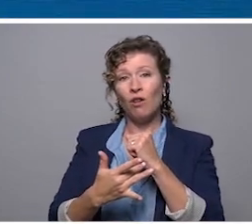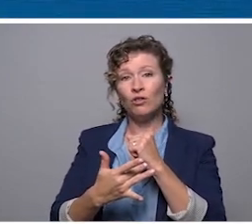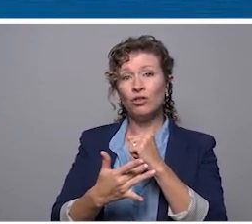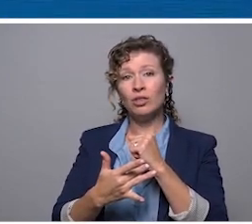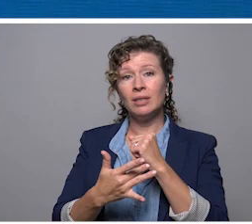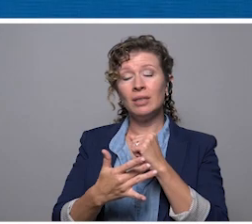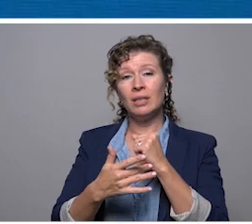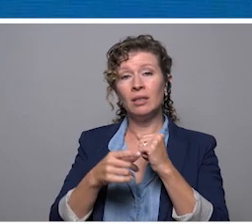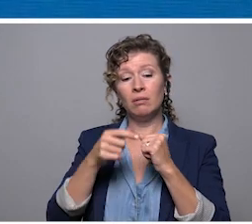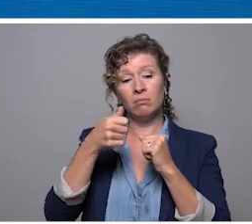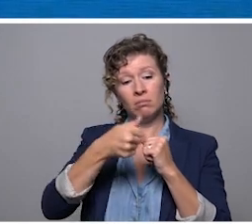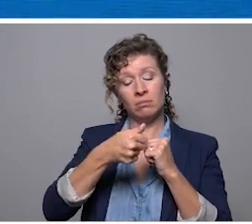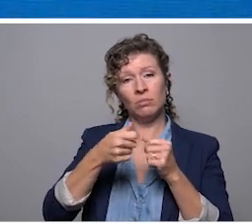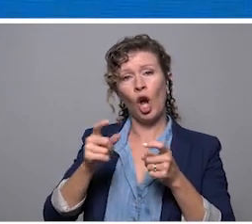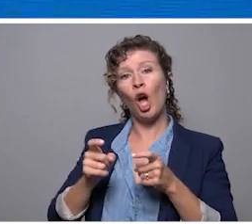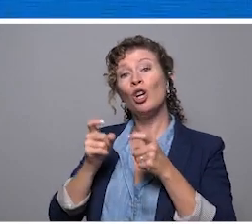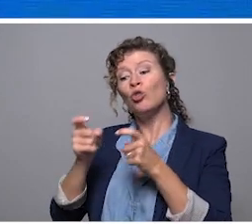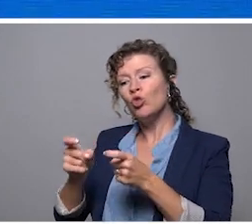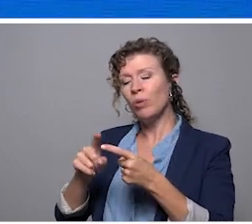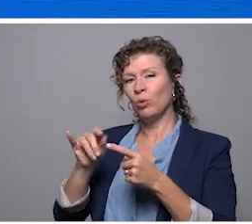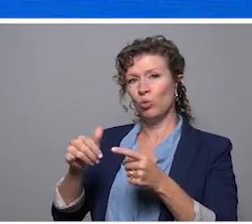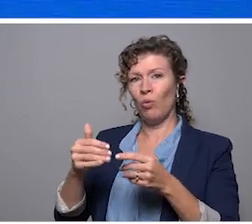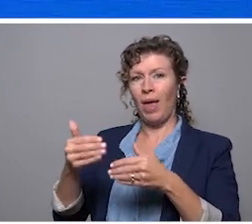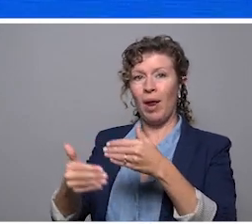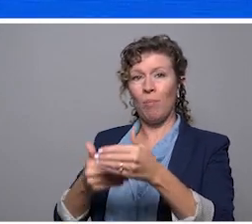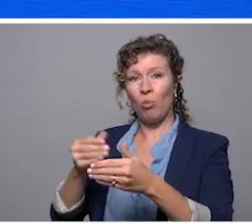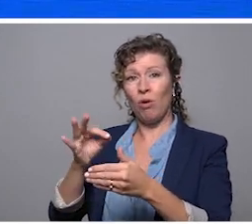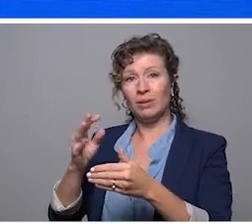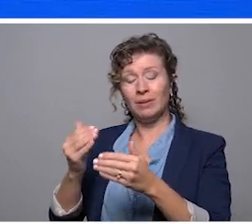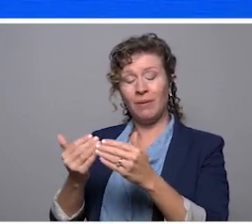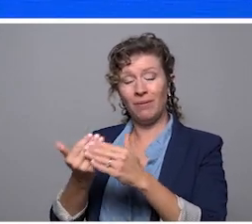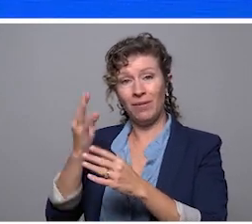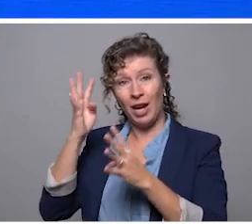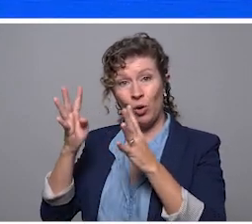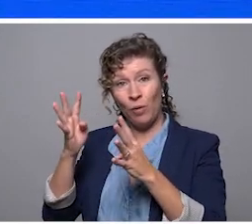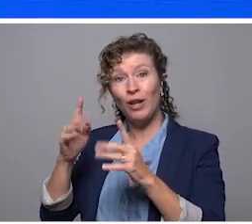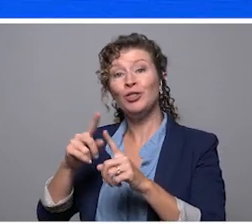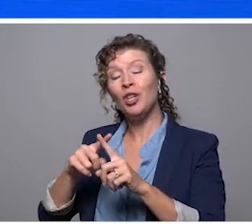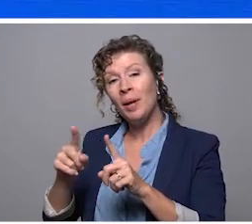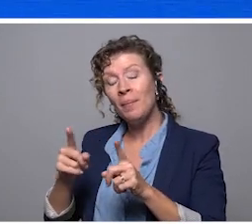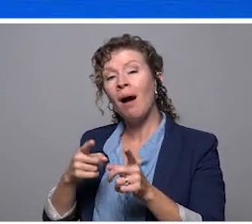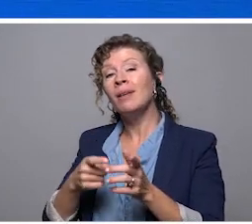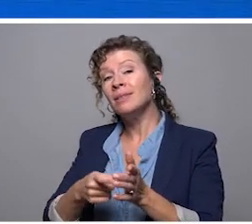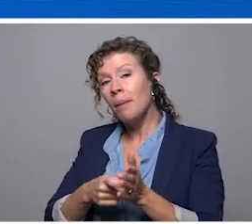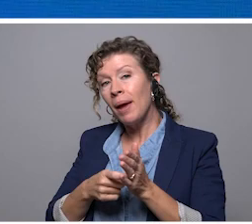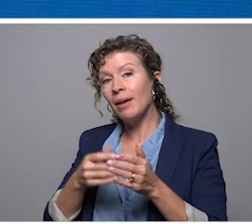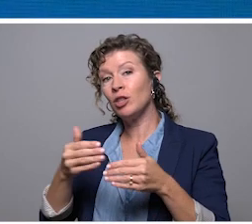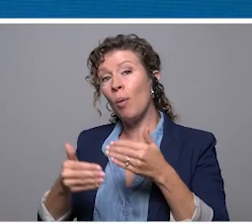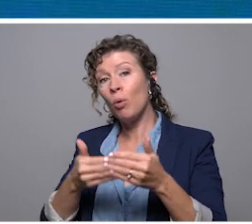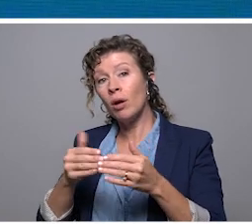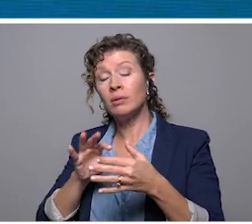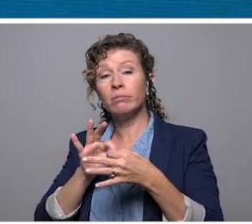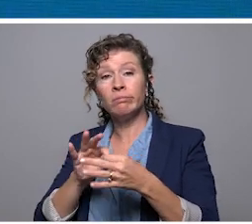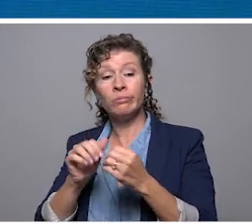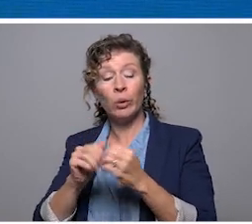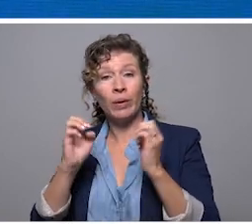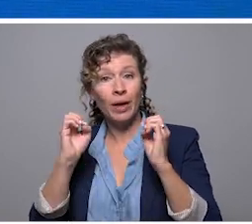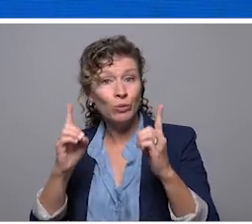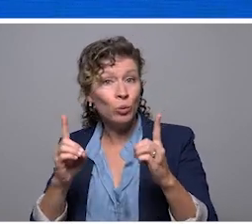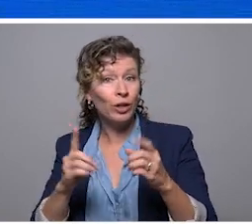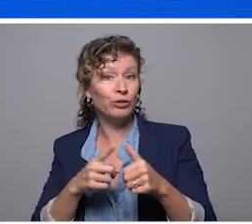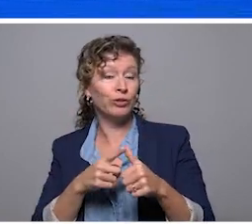ese proceso de Innovación pero exige procesos de Educación procesos